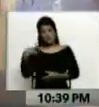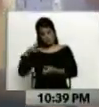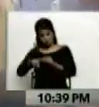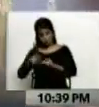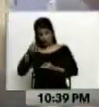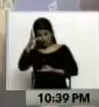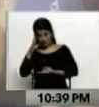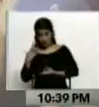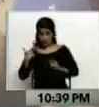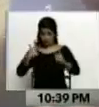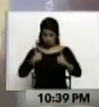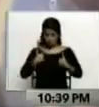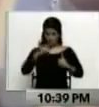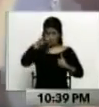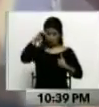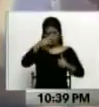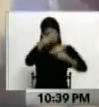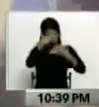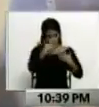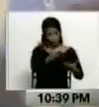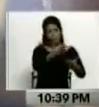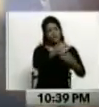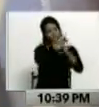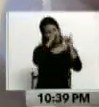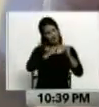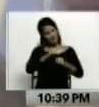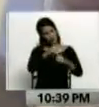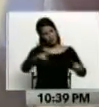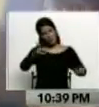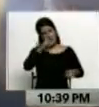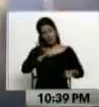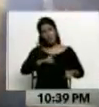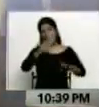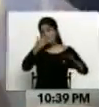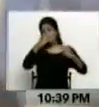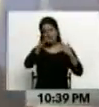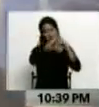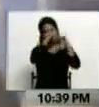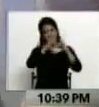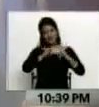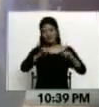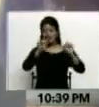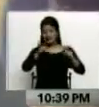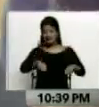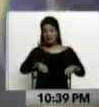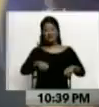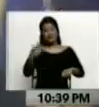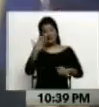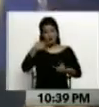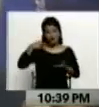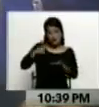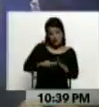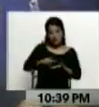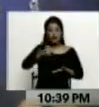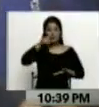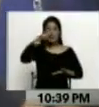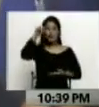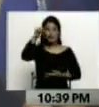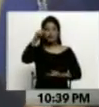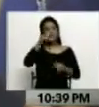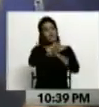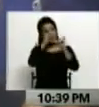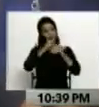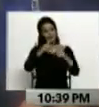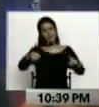infinito con toda nuestra gratitud y toda nuestra admiración Feliz cumpleaños hasta la felicidad siempre Nicolás Maduro moros